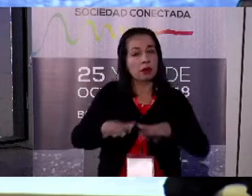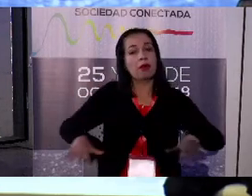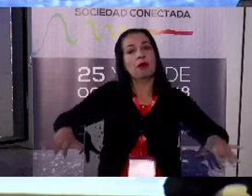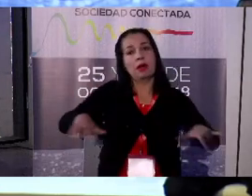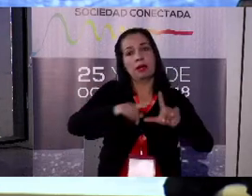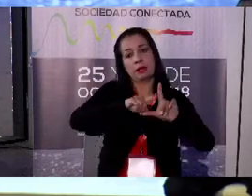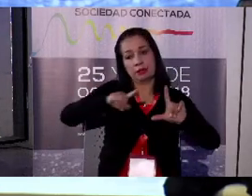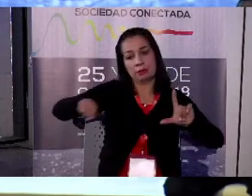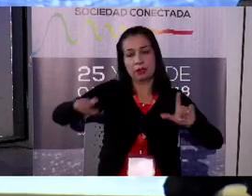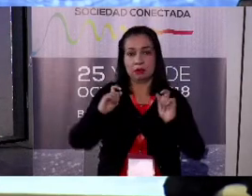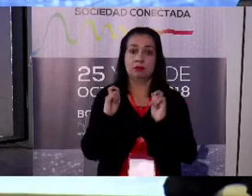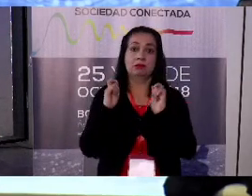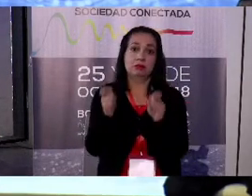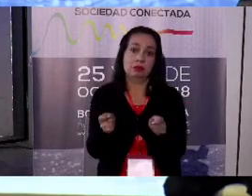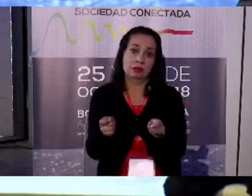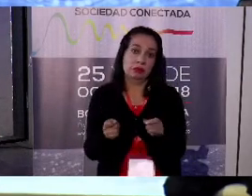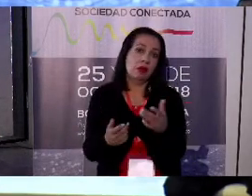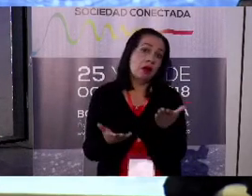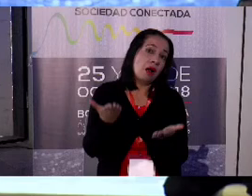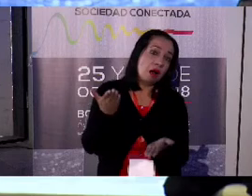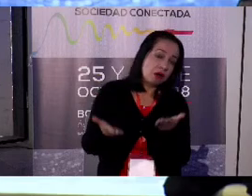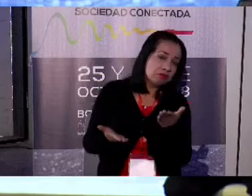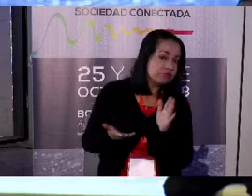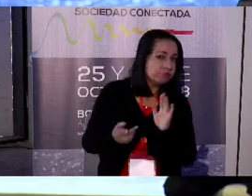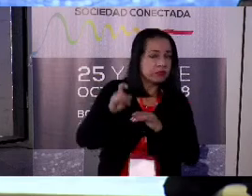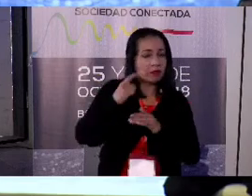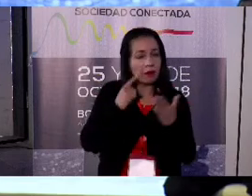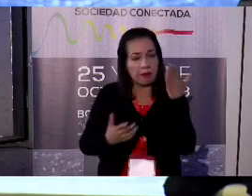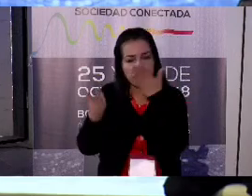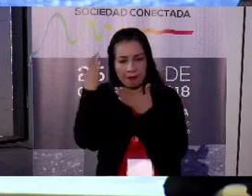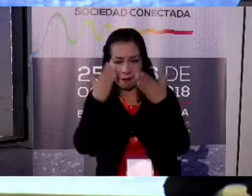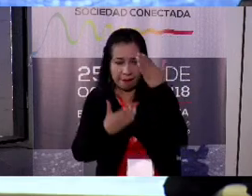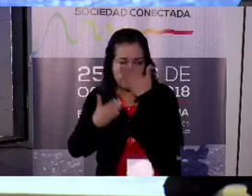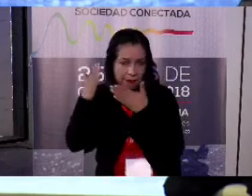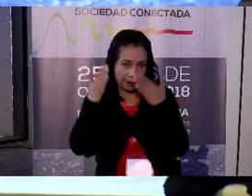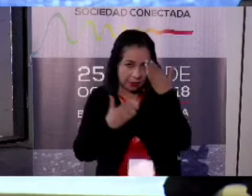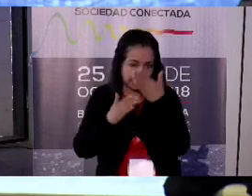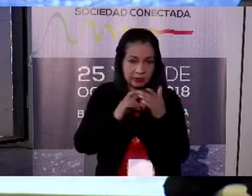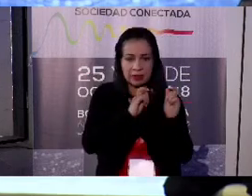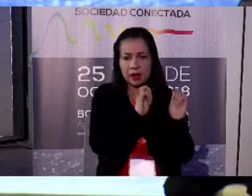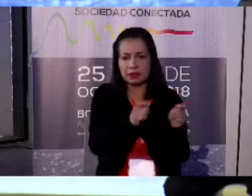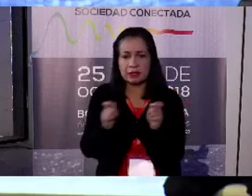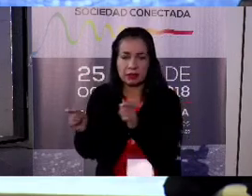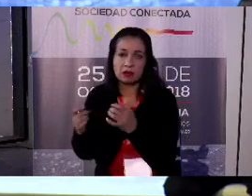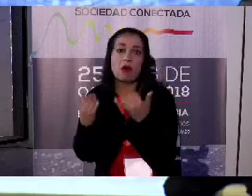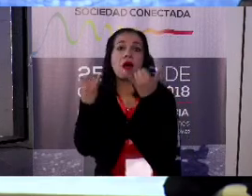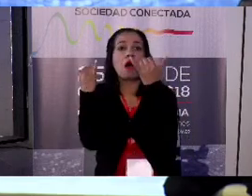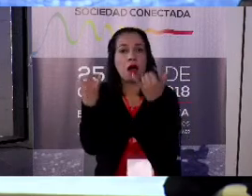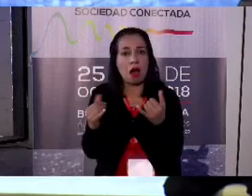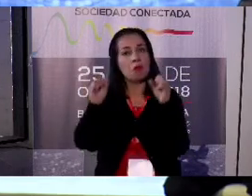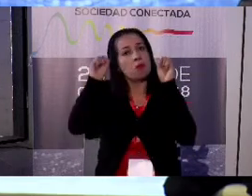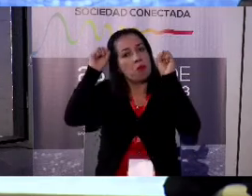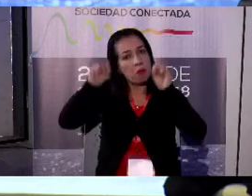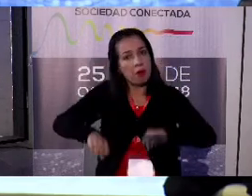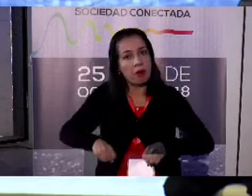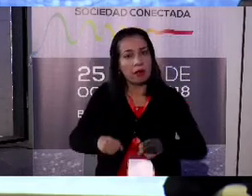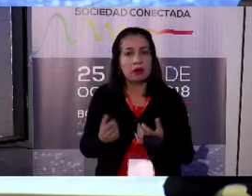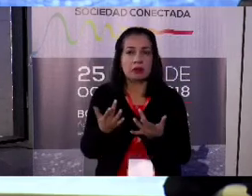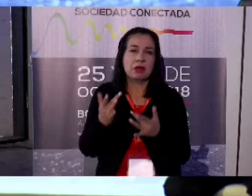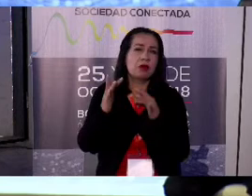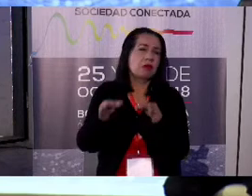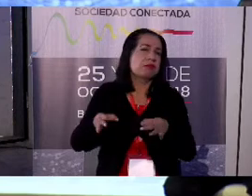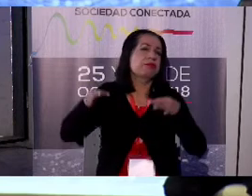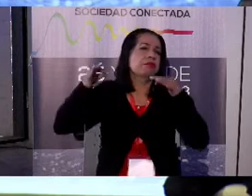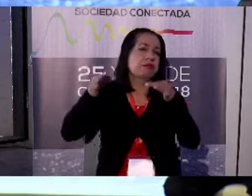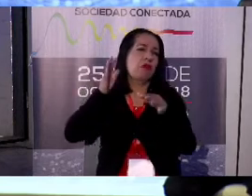requerirá algunos procesos de resignación o algunos otros procesos de análisis pero ya está disponible hoy es decir no tiene que esperarse a que haya una